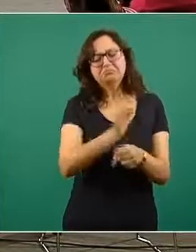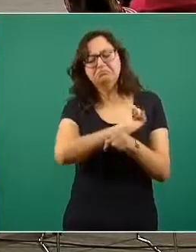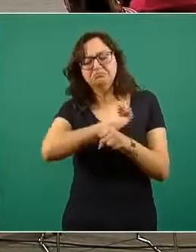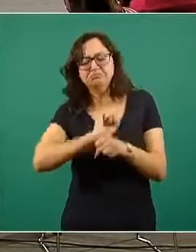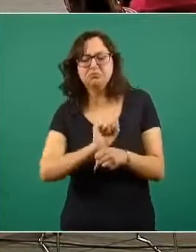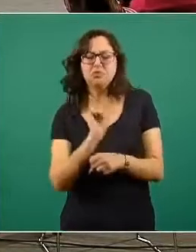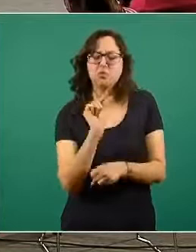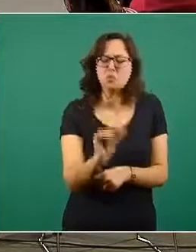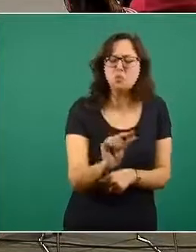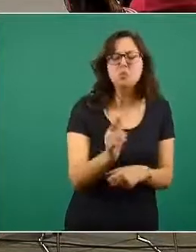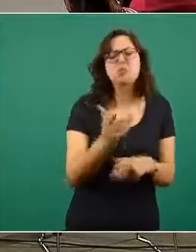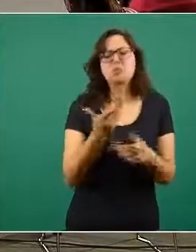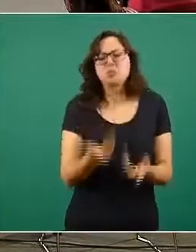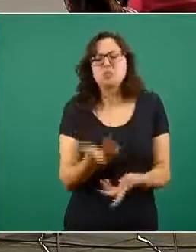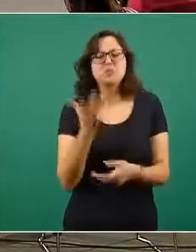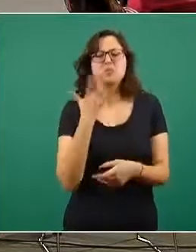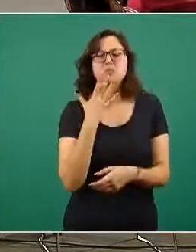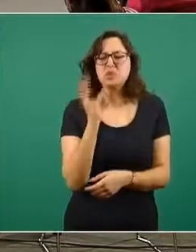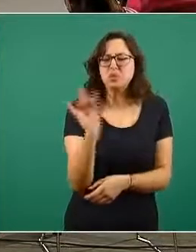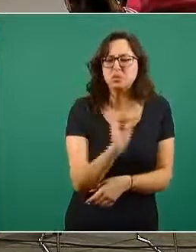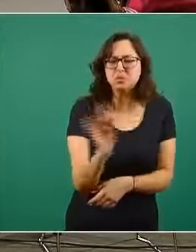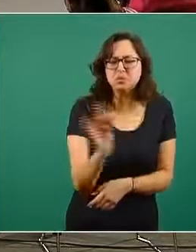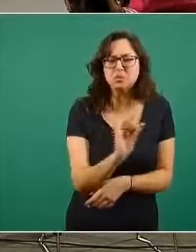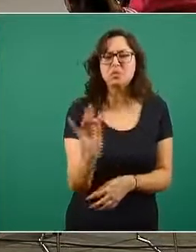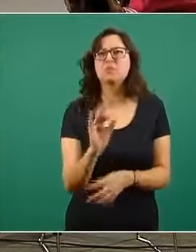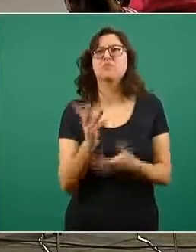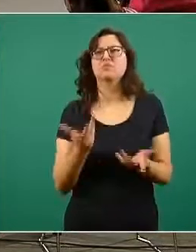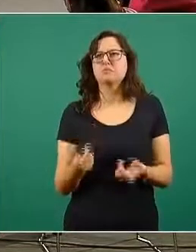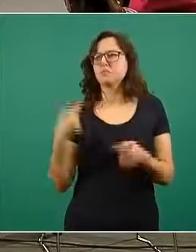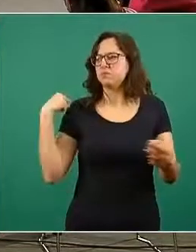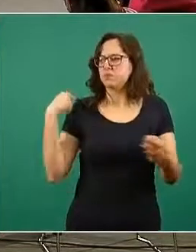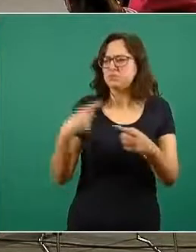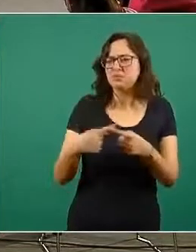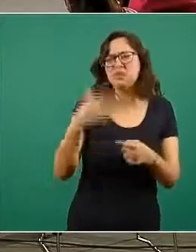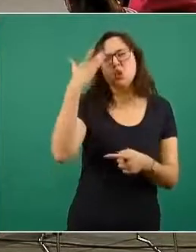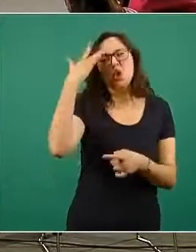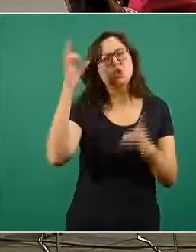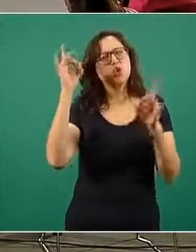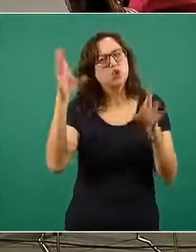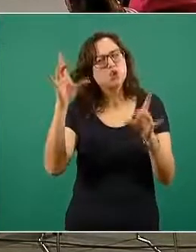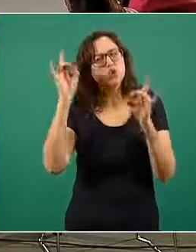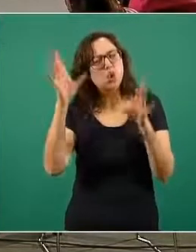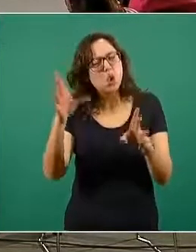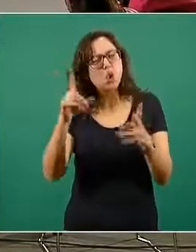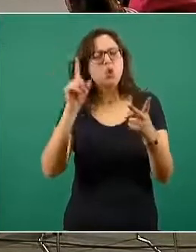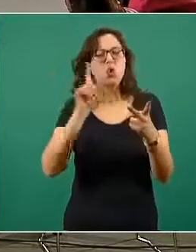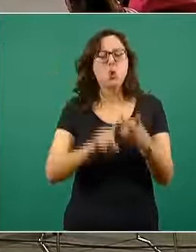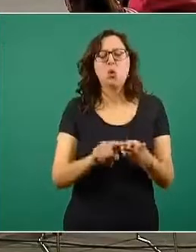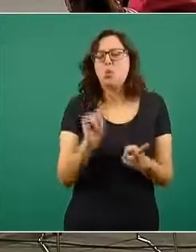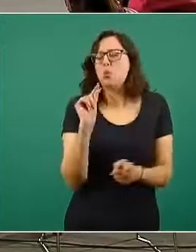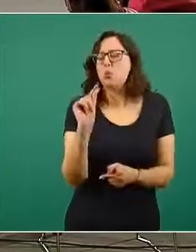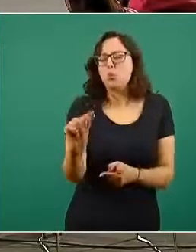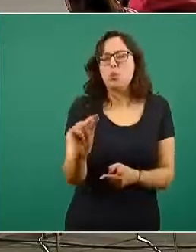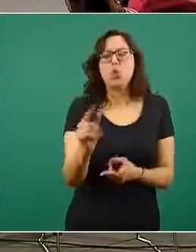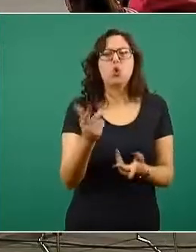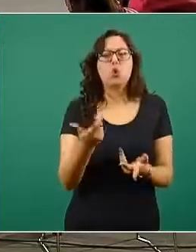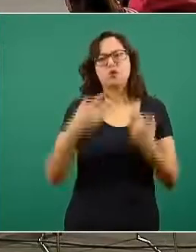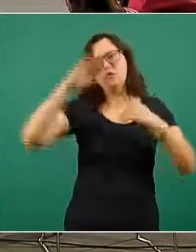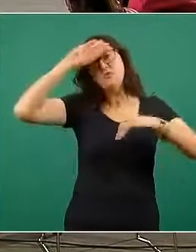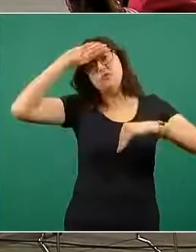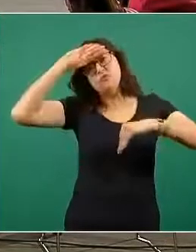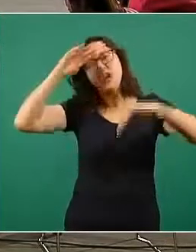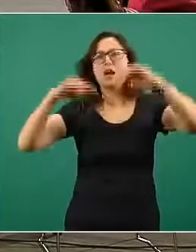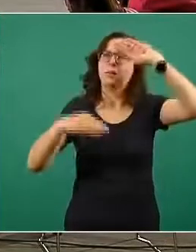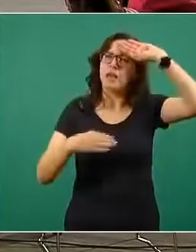veces a lo largo de la semana presentó un poquito de dolor de cabeza. La febrícula que tuvo el domingo y el lunes ya no